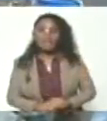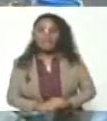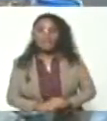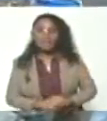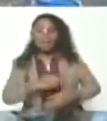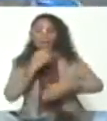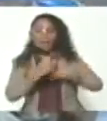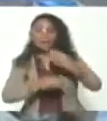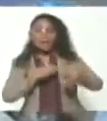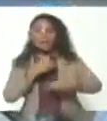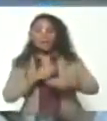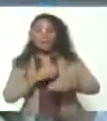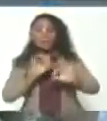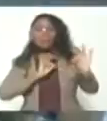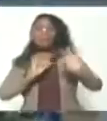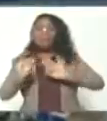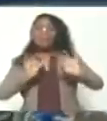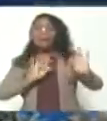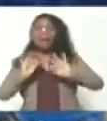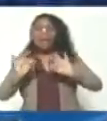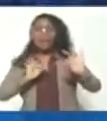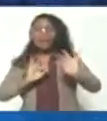apertrechados y preparados.